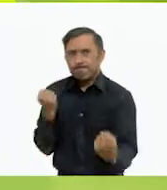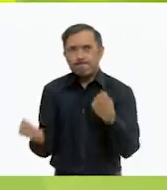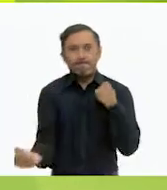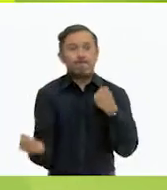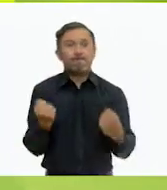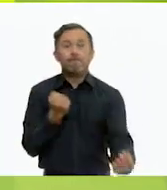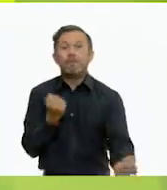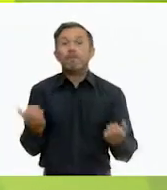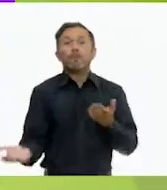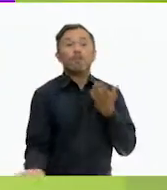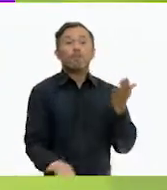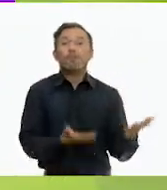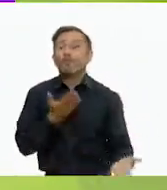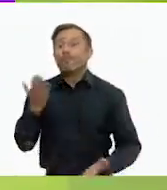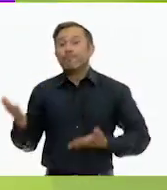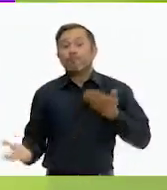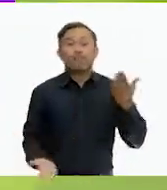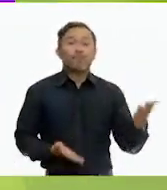Bailar.